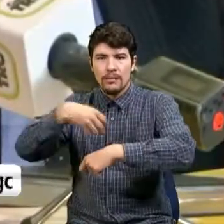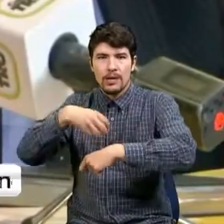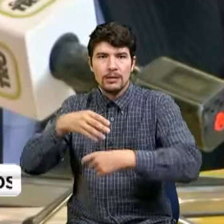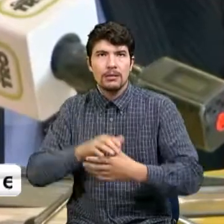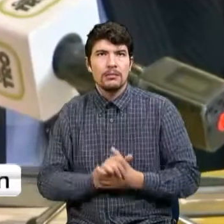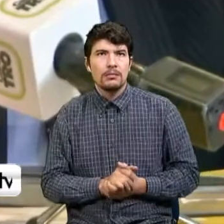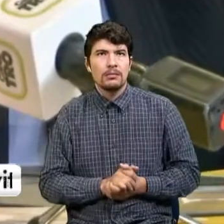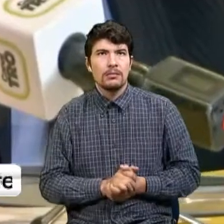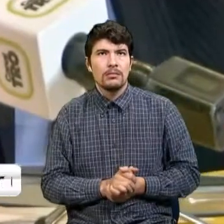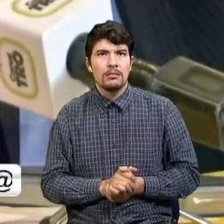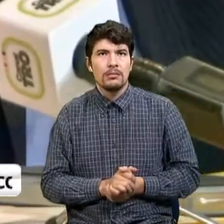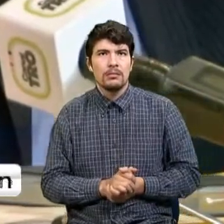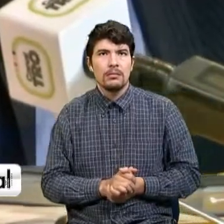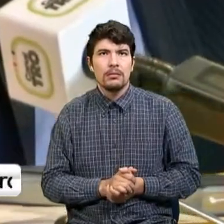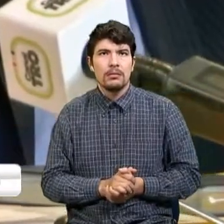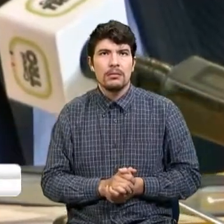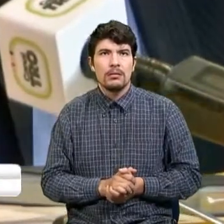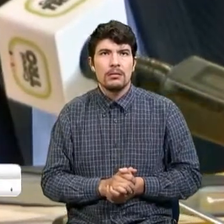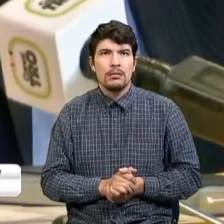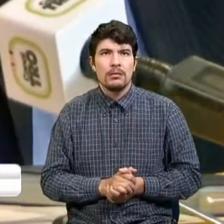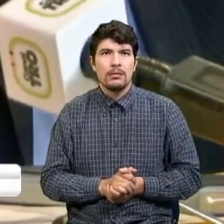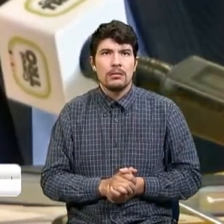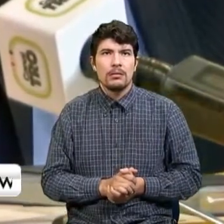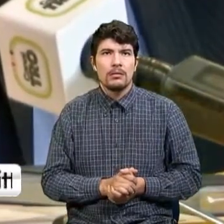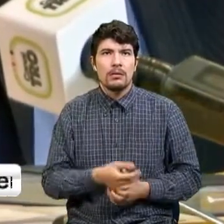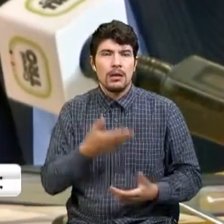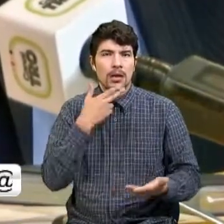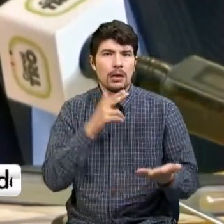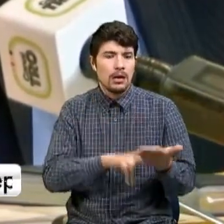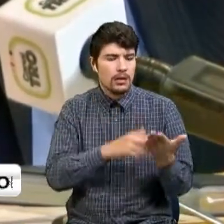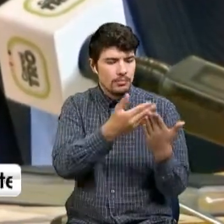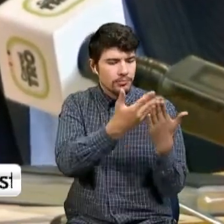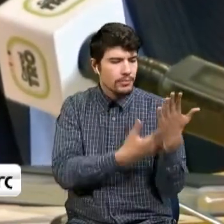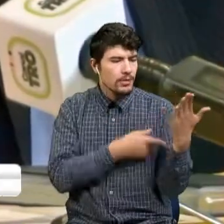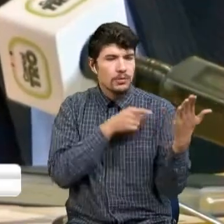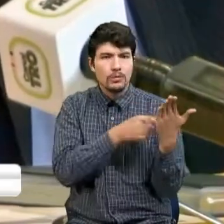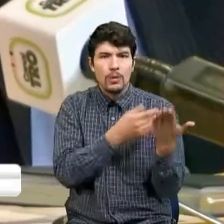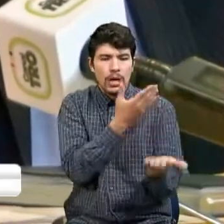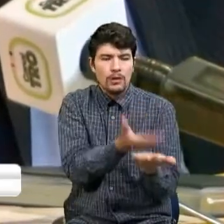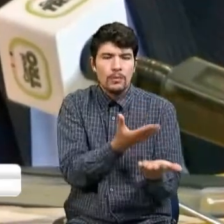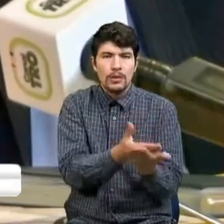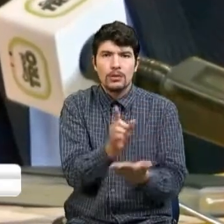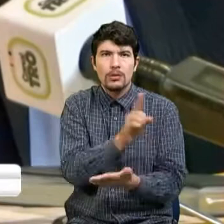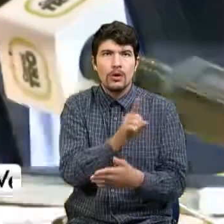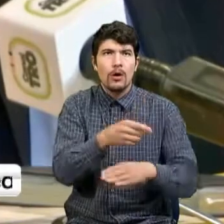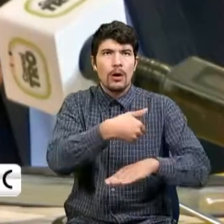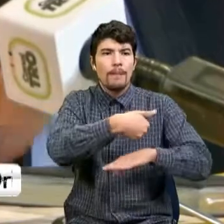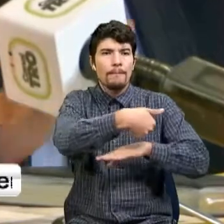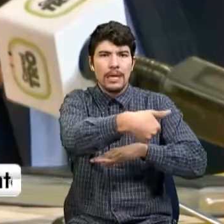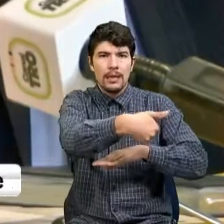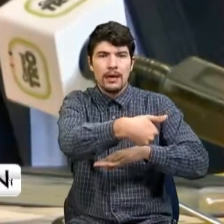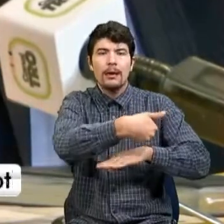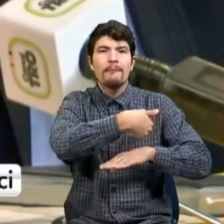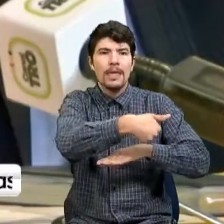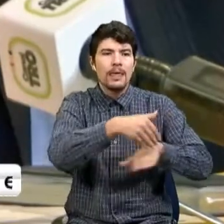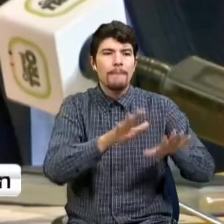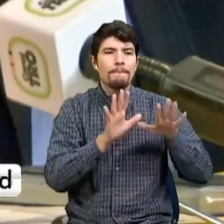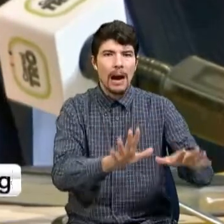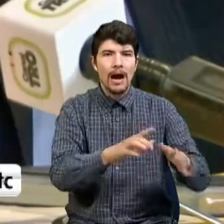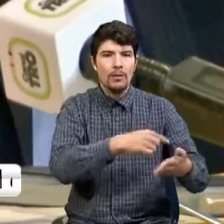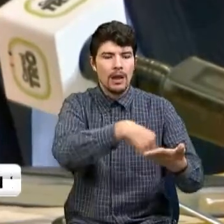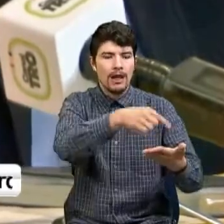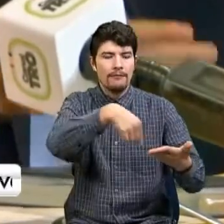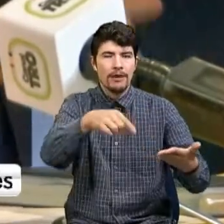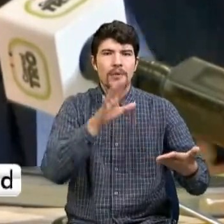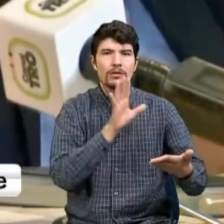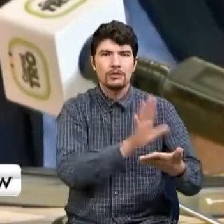no tienen ellos esgrimen argumentos sino simplemente piden la paralización de la firma